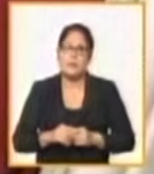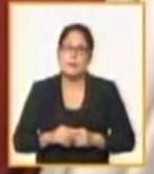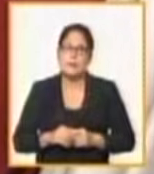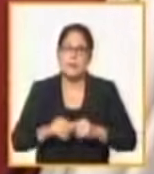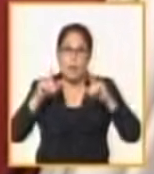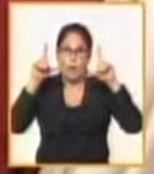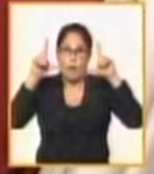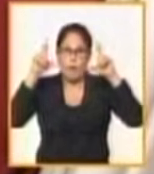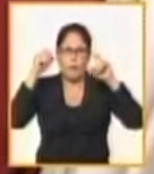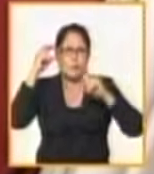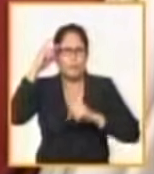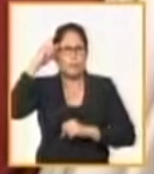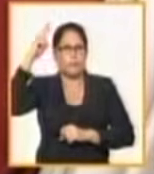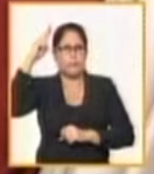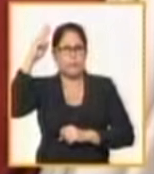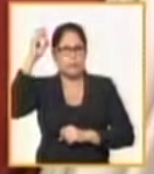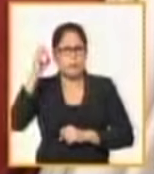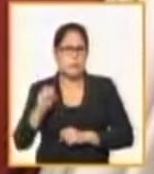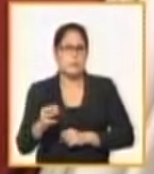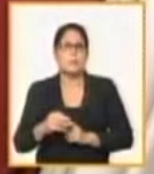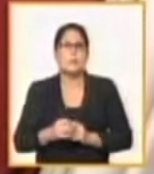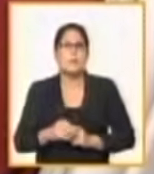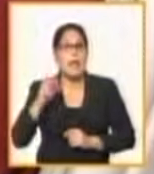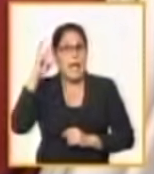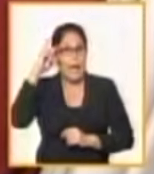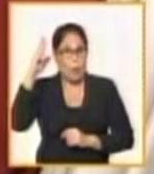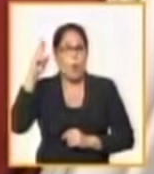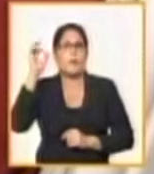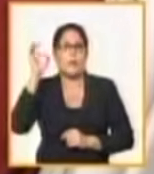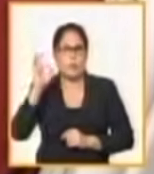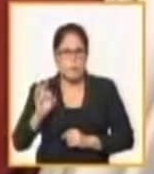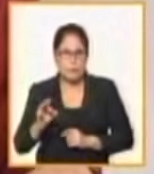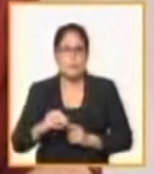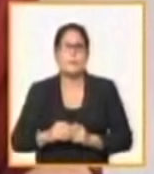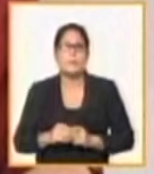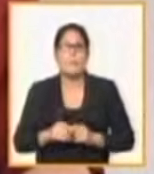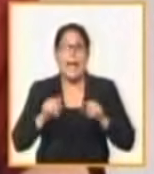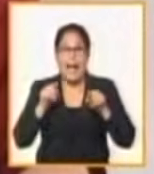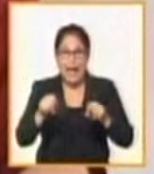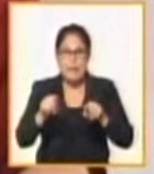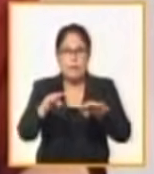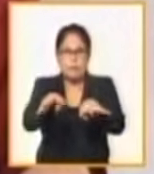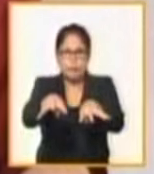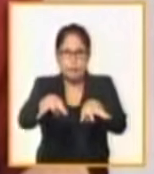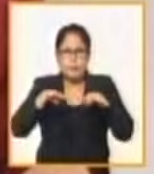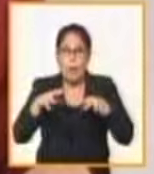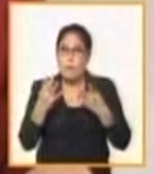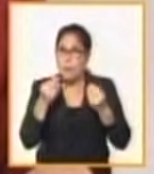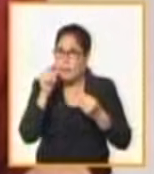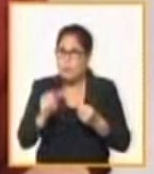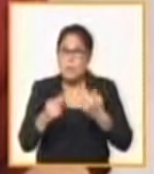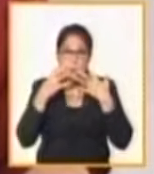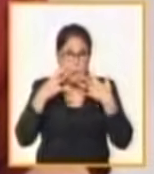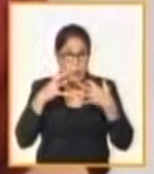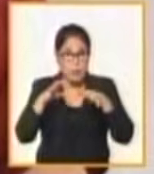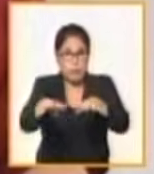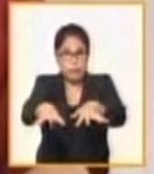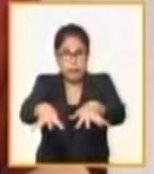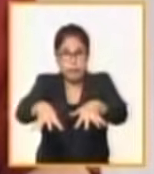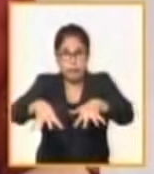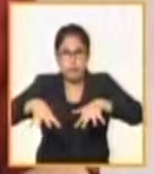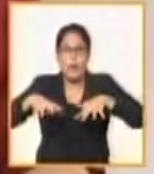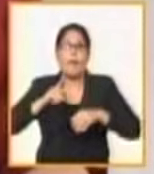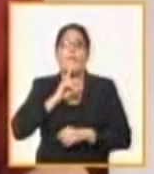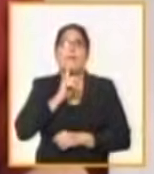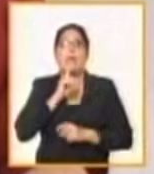ahí. Se convierte en un espejismo, pero la fotográfica está ahí. María Teresa Freire de Andrade, Isabel Monal, figuras que eran